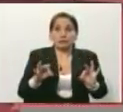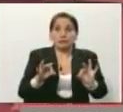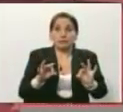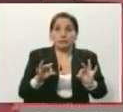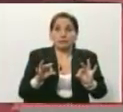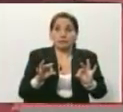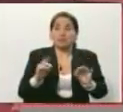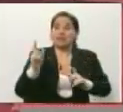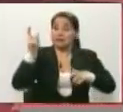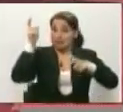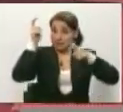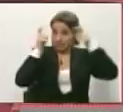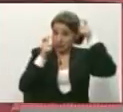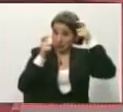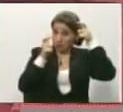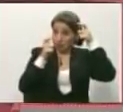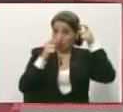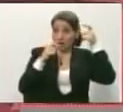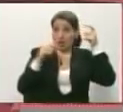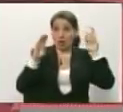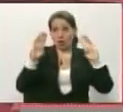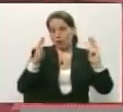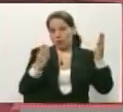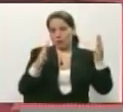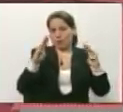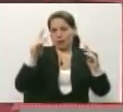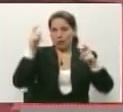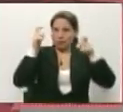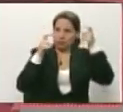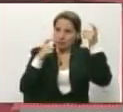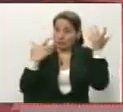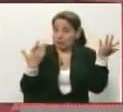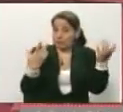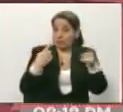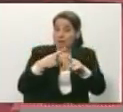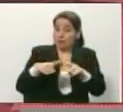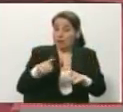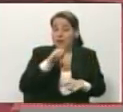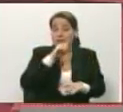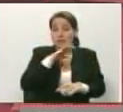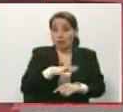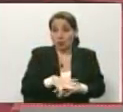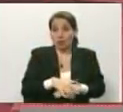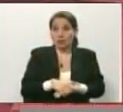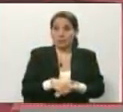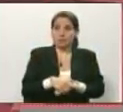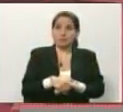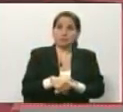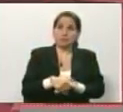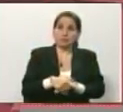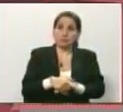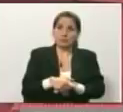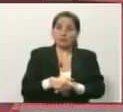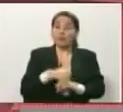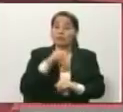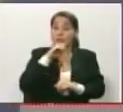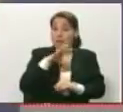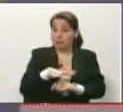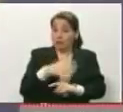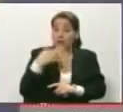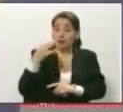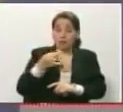Hugo Chávez, no voy a compararlo con Hugo Chávez porque... Pero es la historia, perdón, es la historia, pues. Es la historia. La historia, la